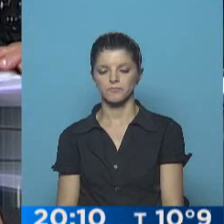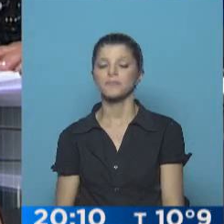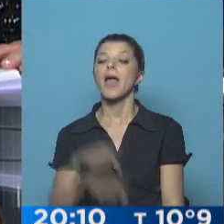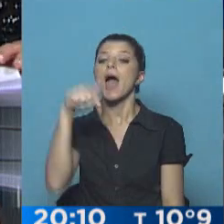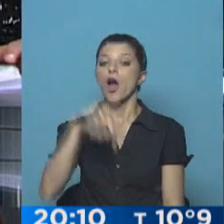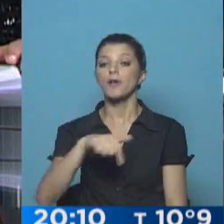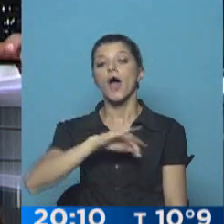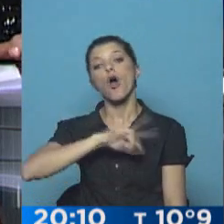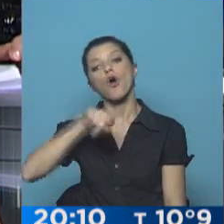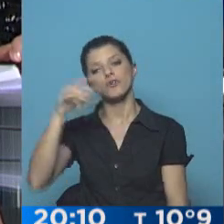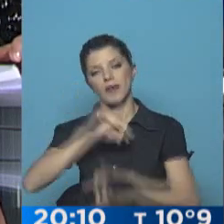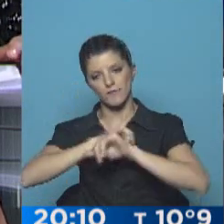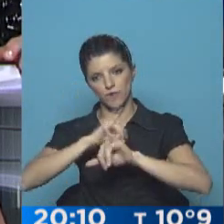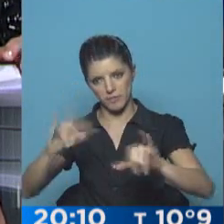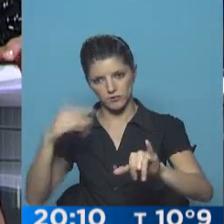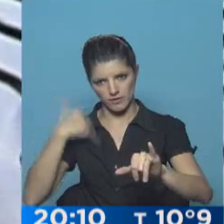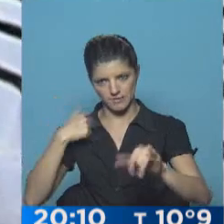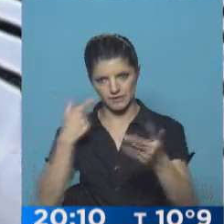Compartimos ahora estas otras noticias del país.